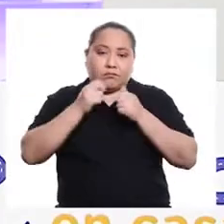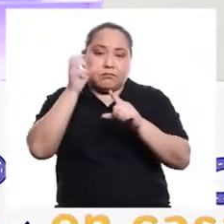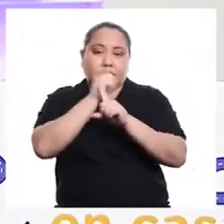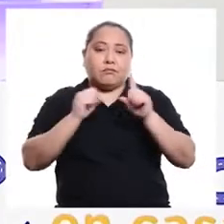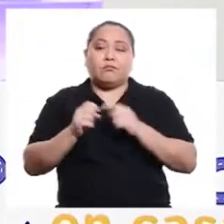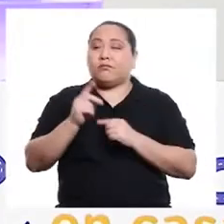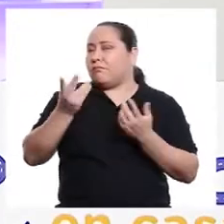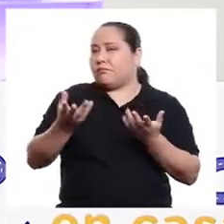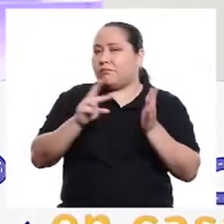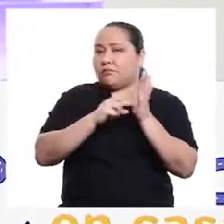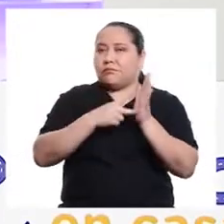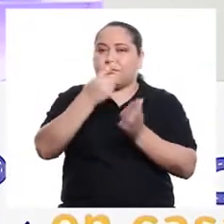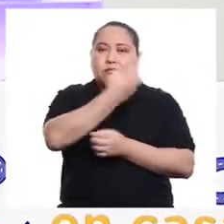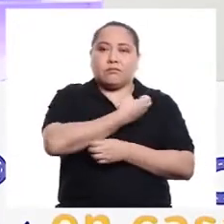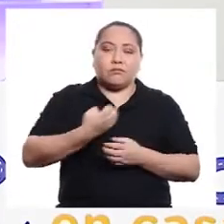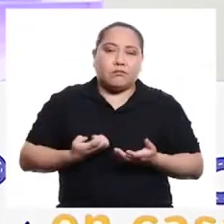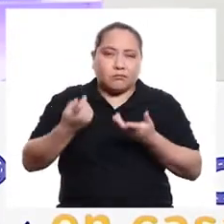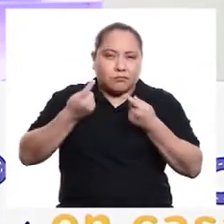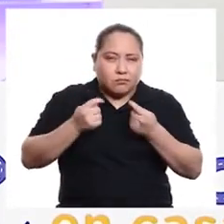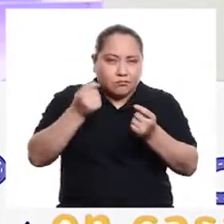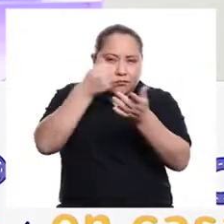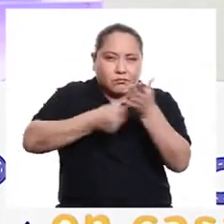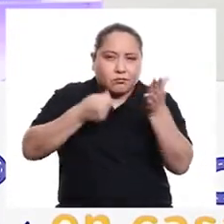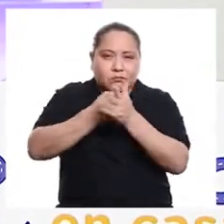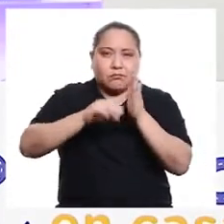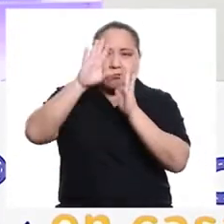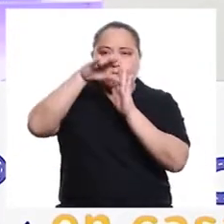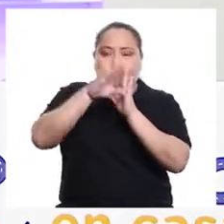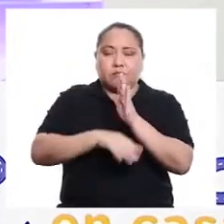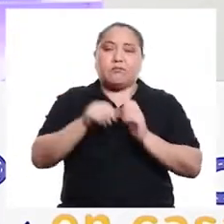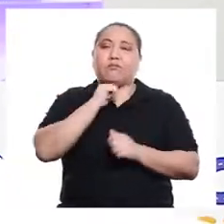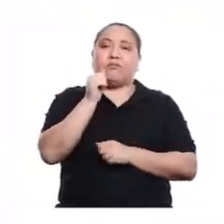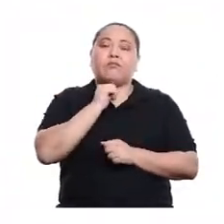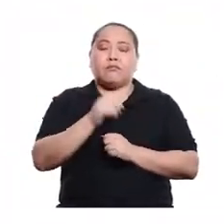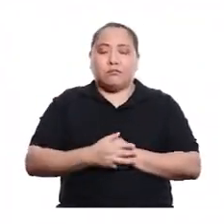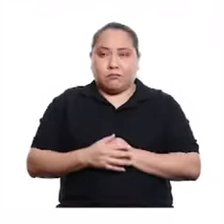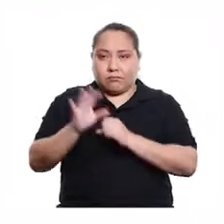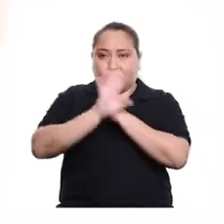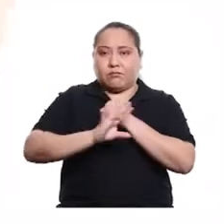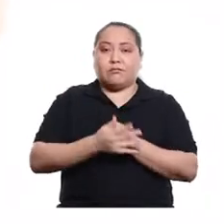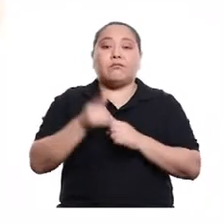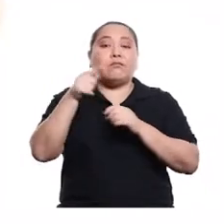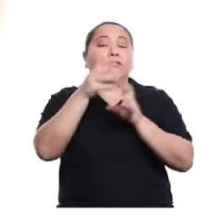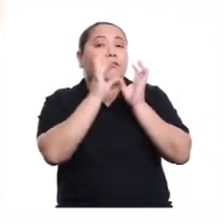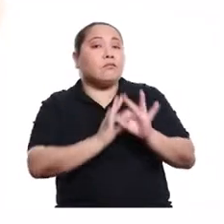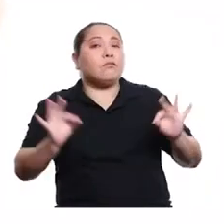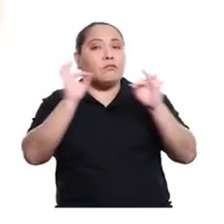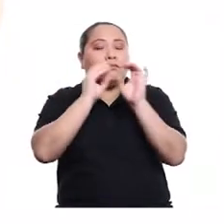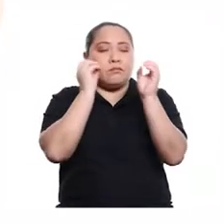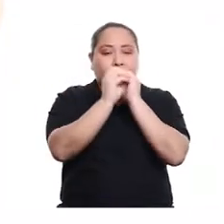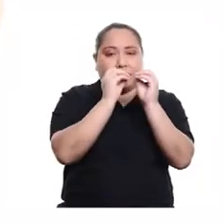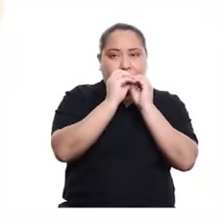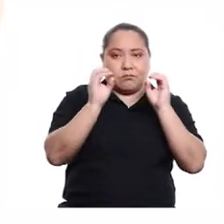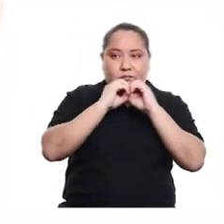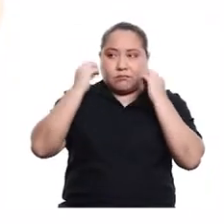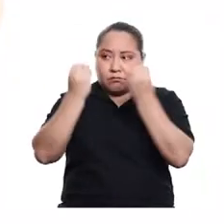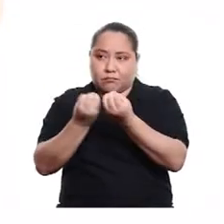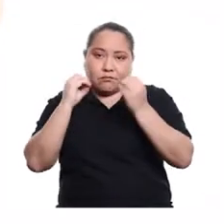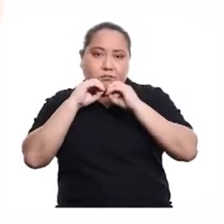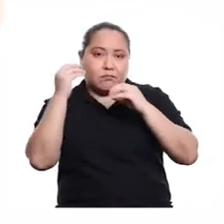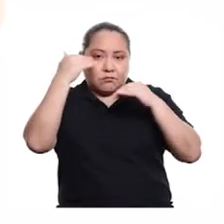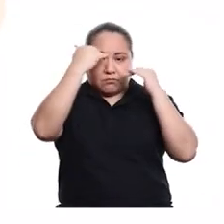los estados tienen que seguir haciendo esfuerzos para contrarrestar la inseguridad. Es importante reformar las